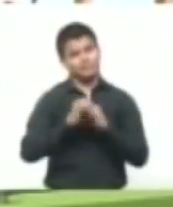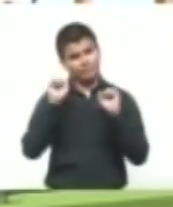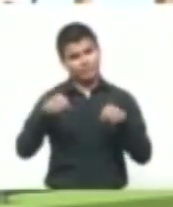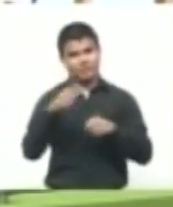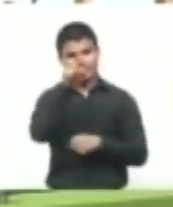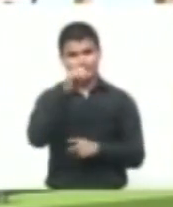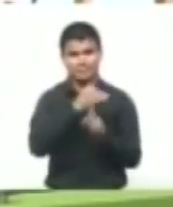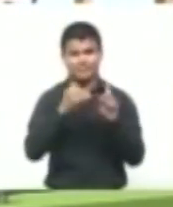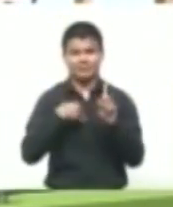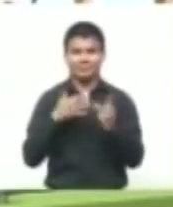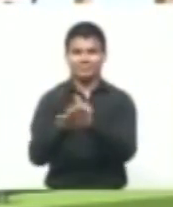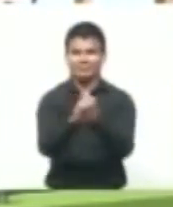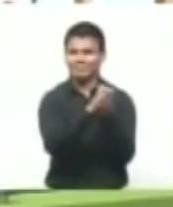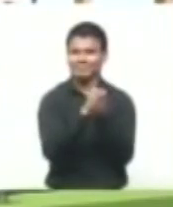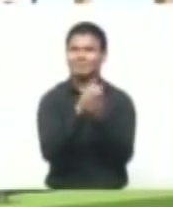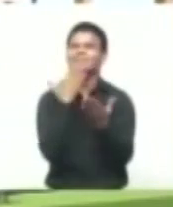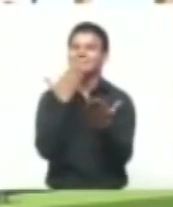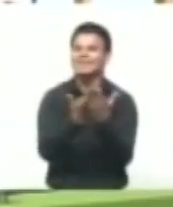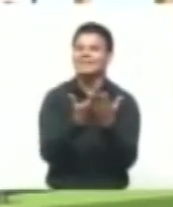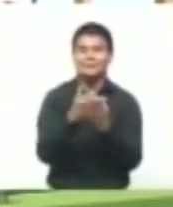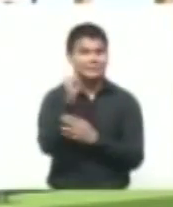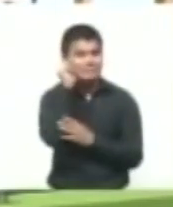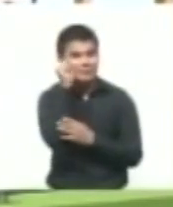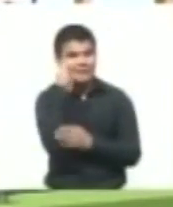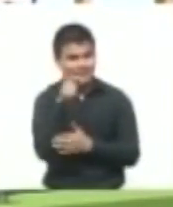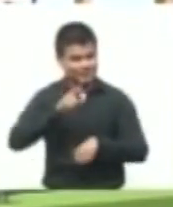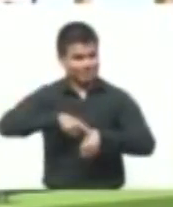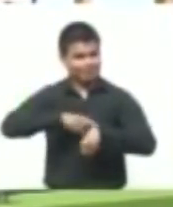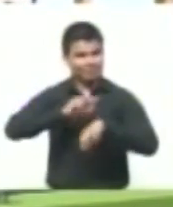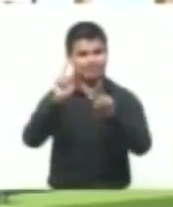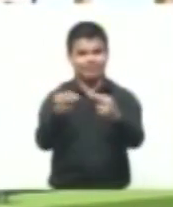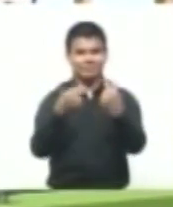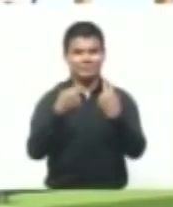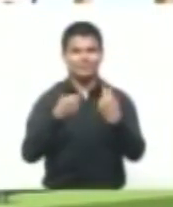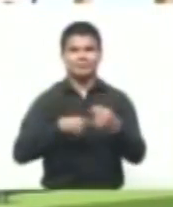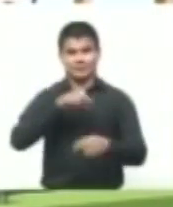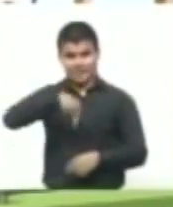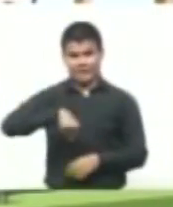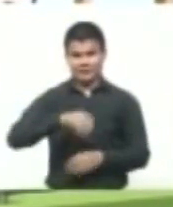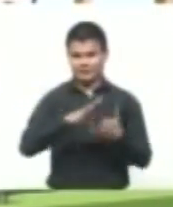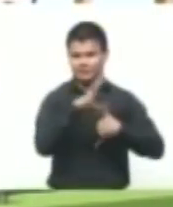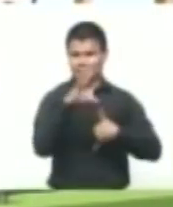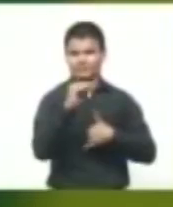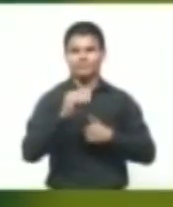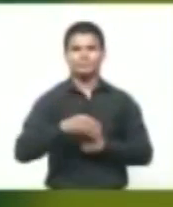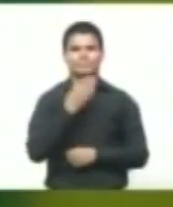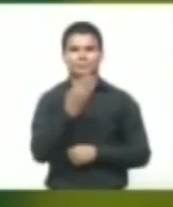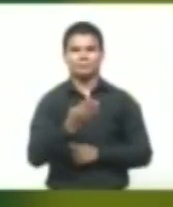6:30. Nos despedimos, tenemos cita mañana como siempre puntualitos aquí en las noticias de Telecaribe.